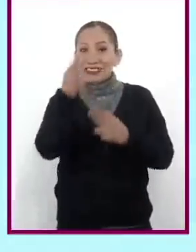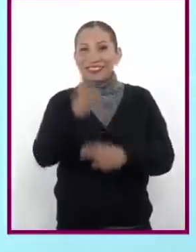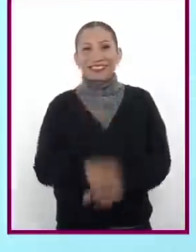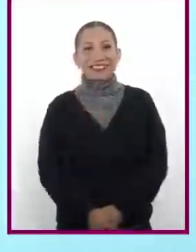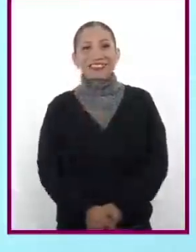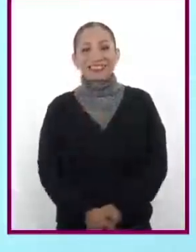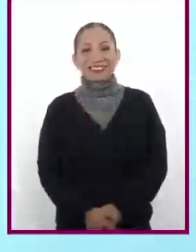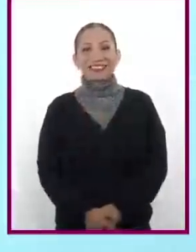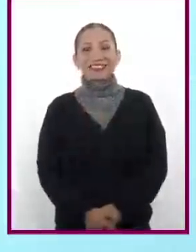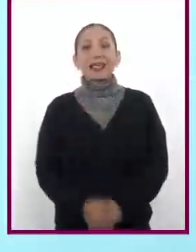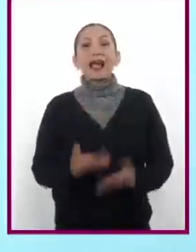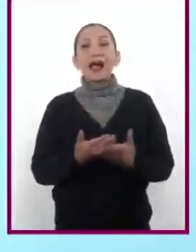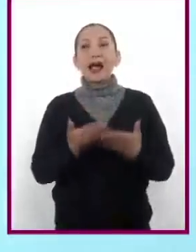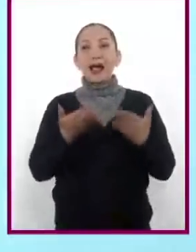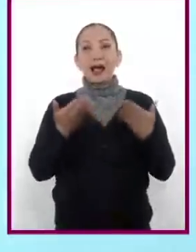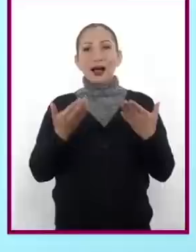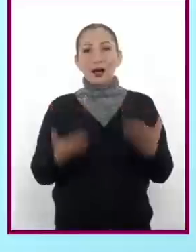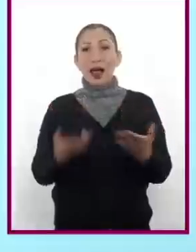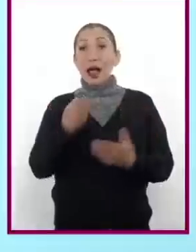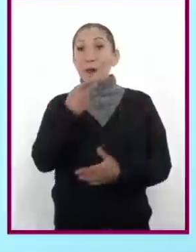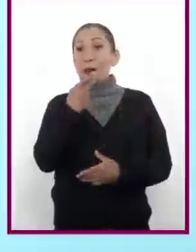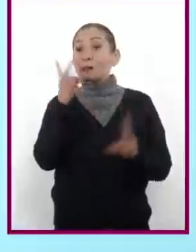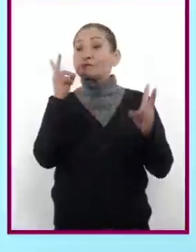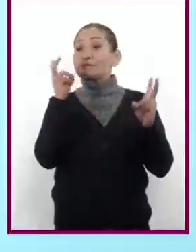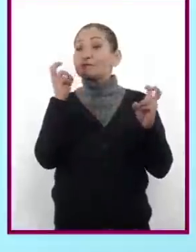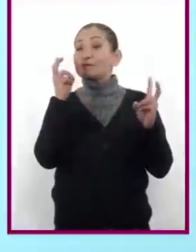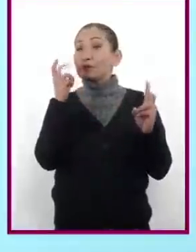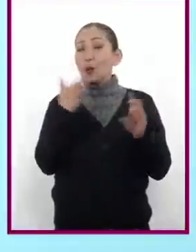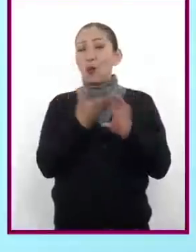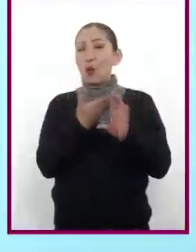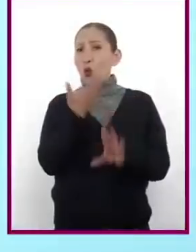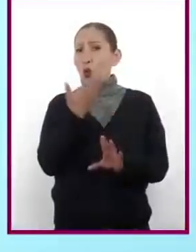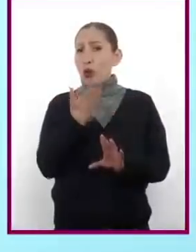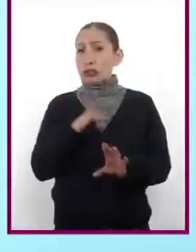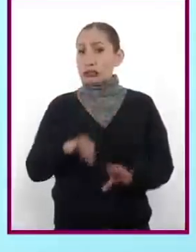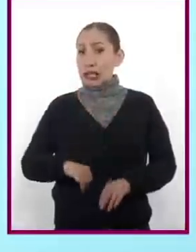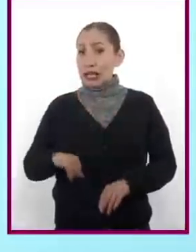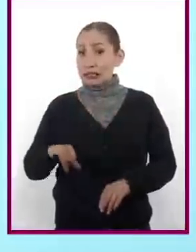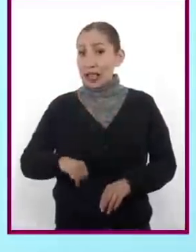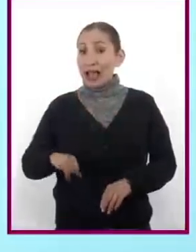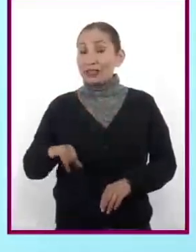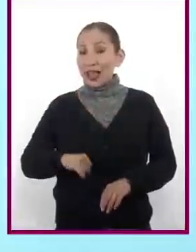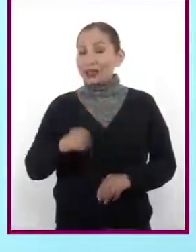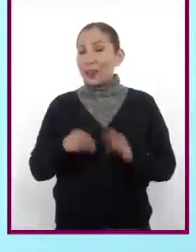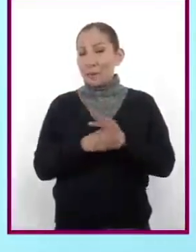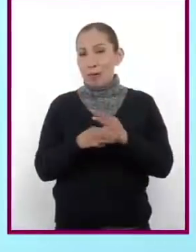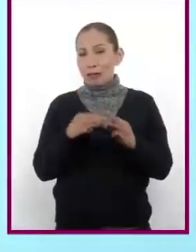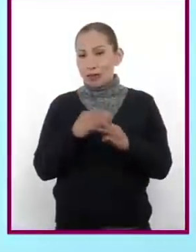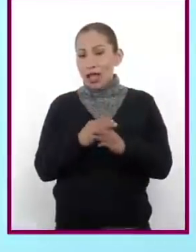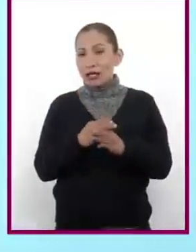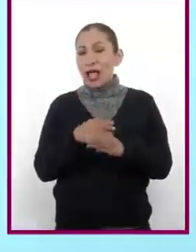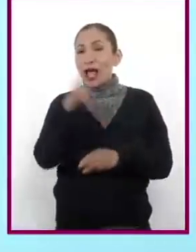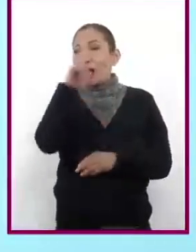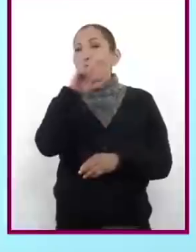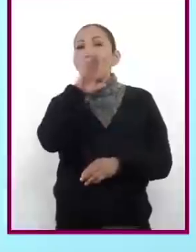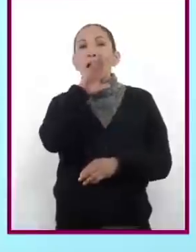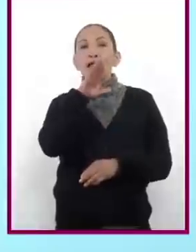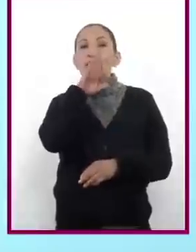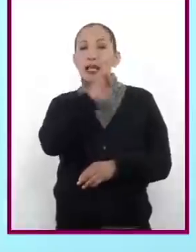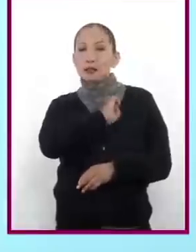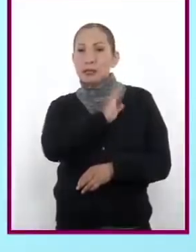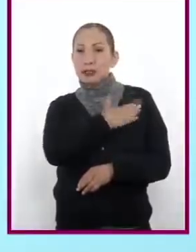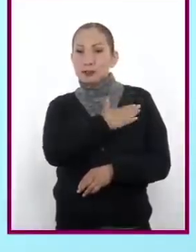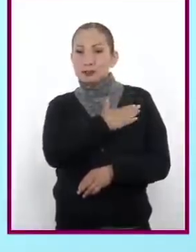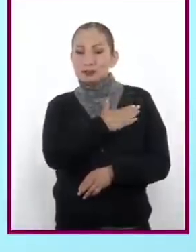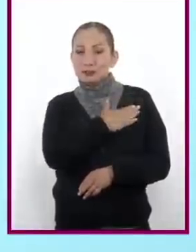¡Comencemos! En esta ocasión hablaremos de un tema sumamente interesante de la asignatura Lengua Materna